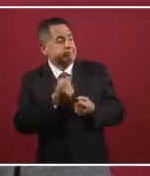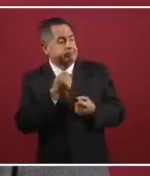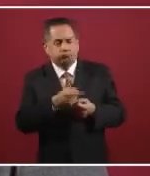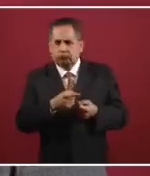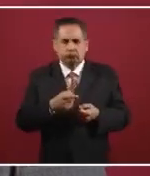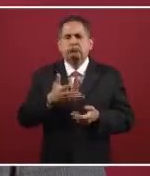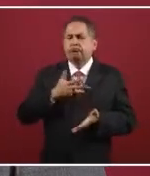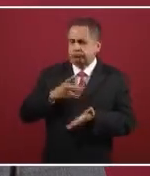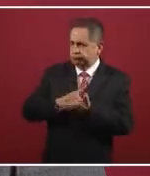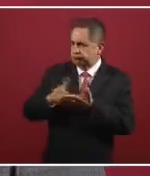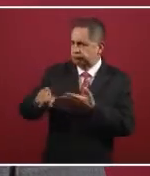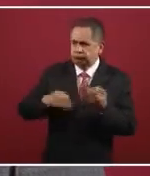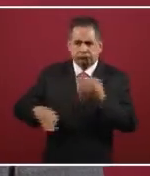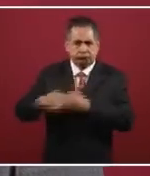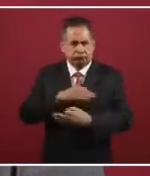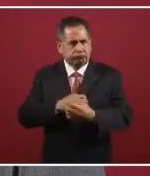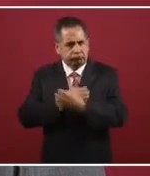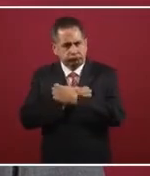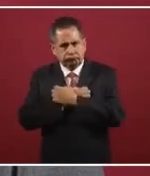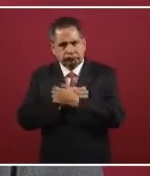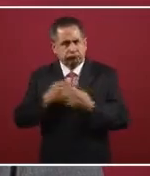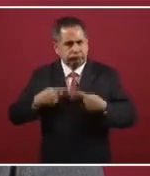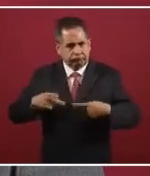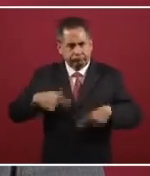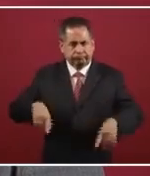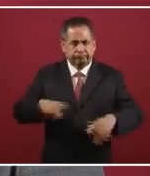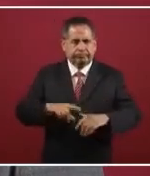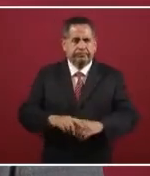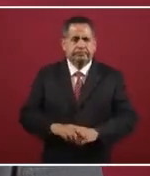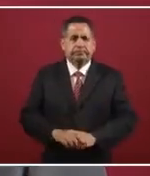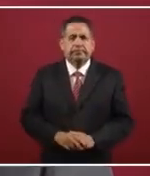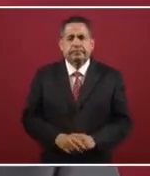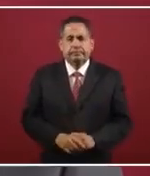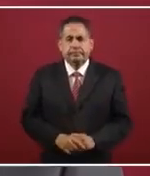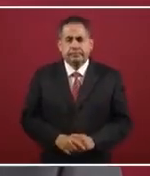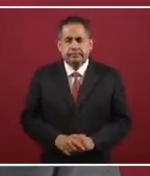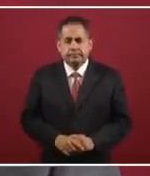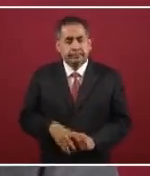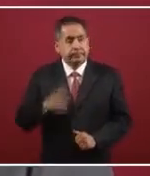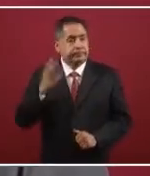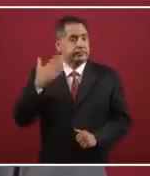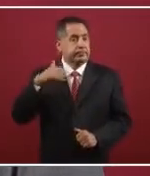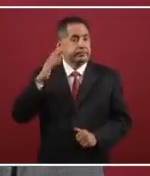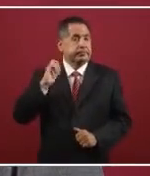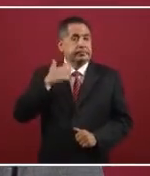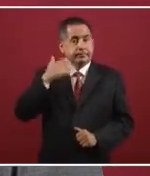un derecho del pueblo. Y en el periodo neoliberal,